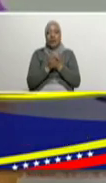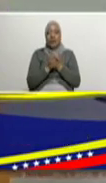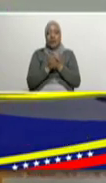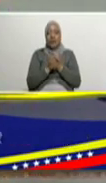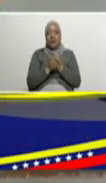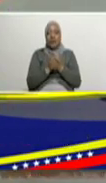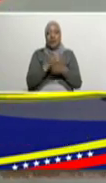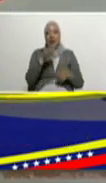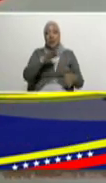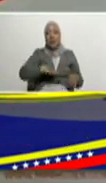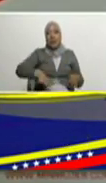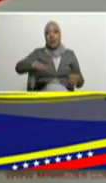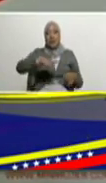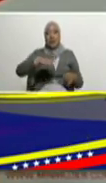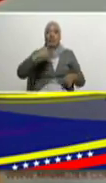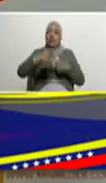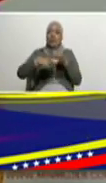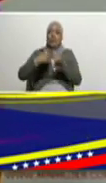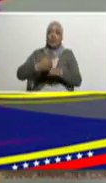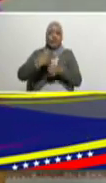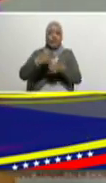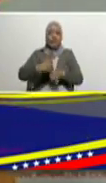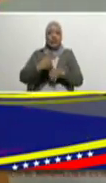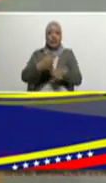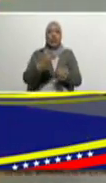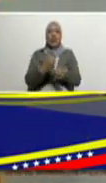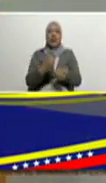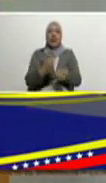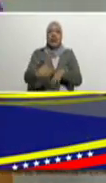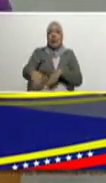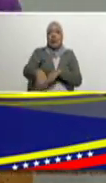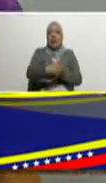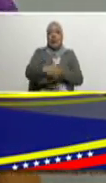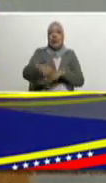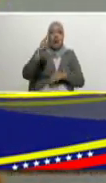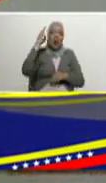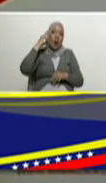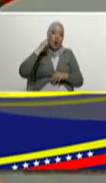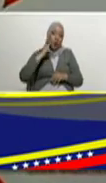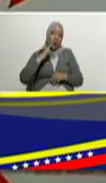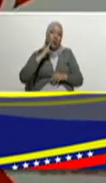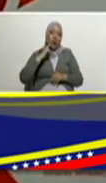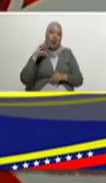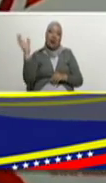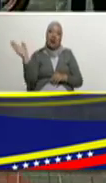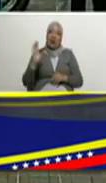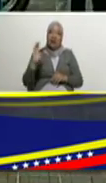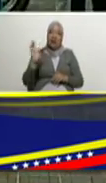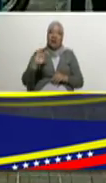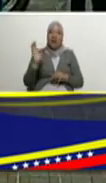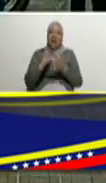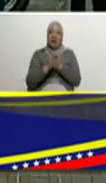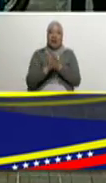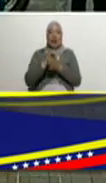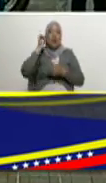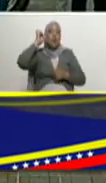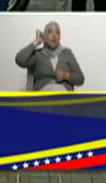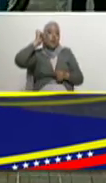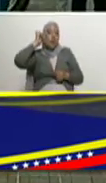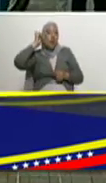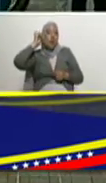aquí en la Plaza Los Próceres Civiles, en la Avenida Bolívar de Caracas, acompañada de este grupo maravilloso de